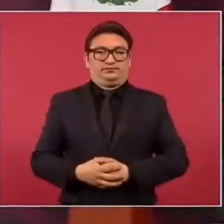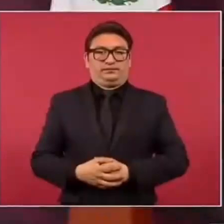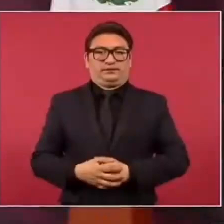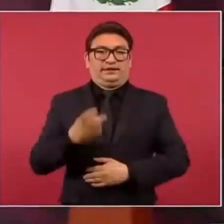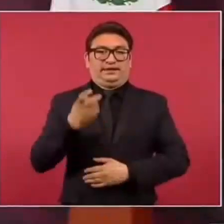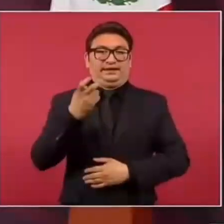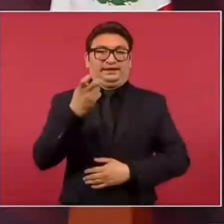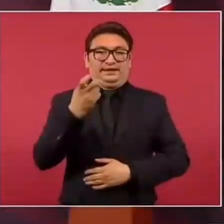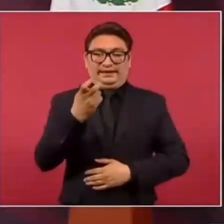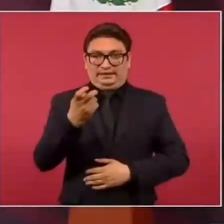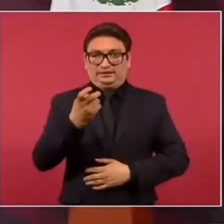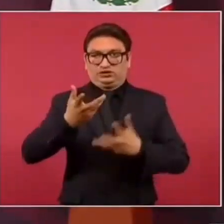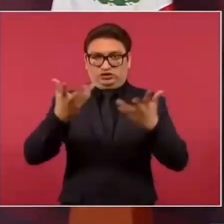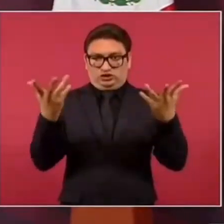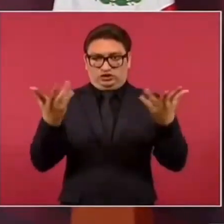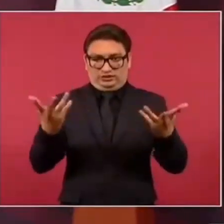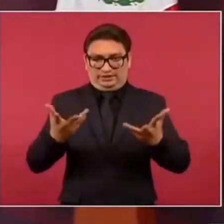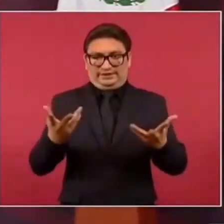llevaron a cabo